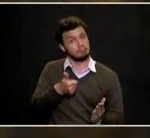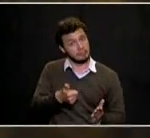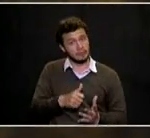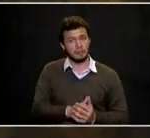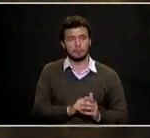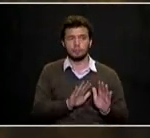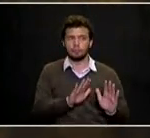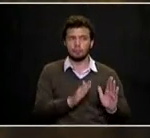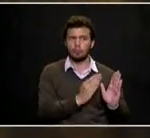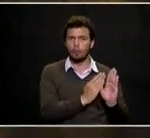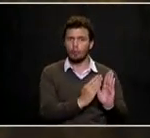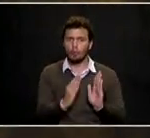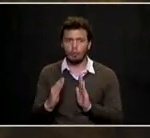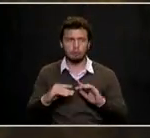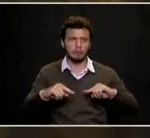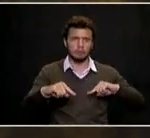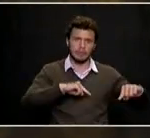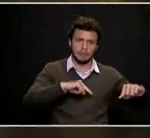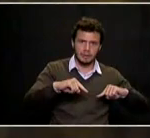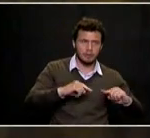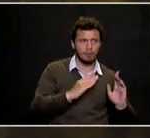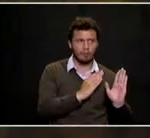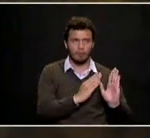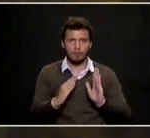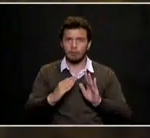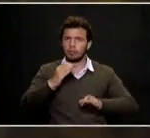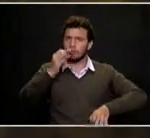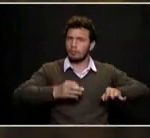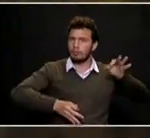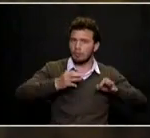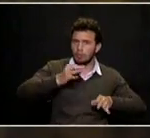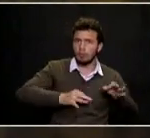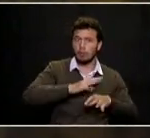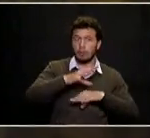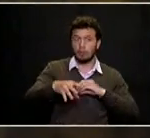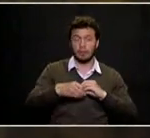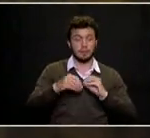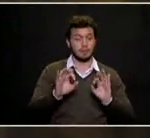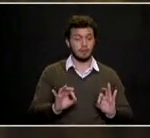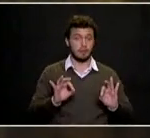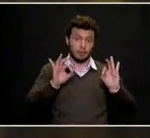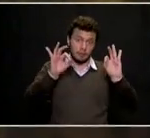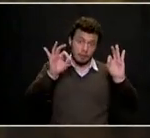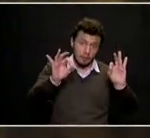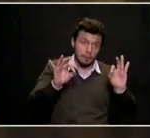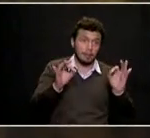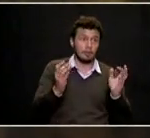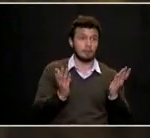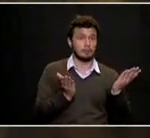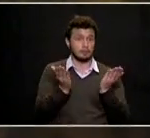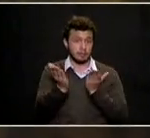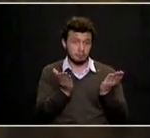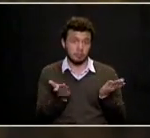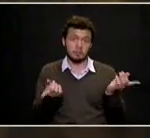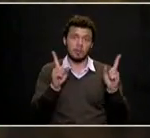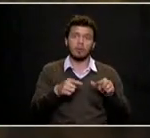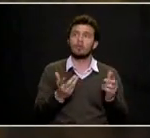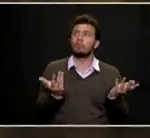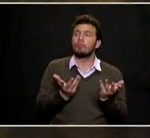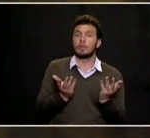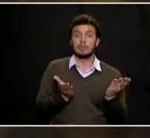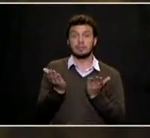sobre todo en la calidad y la cobertura de los servicios vamos a hacer que estas entidades